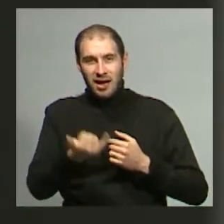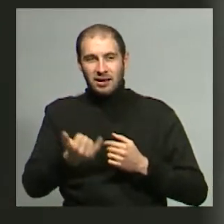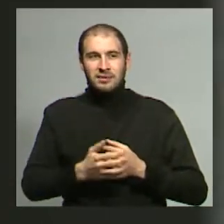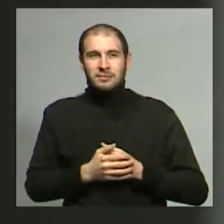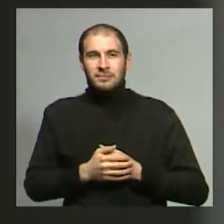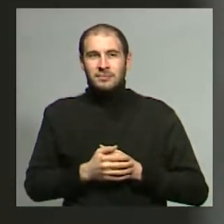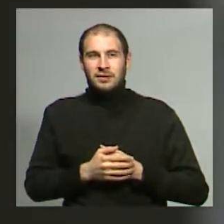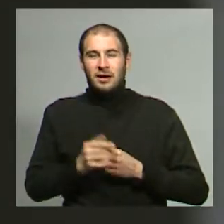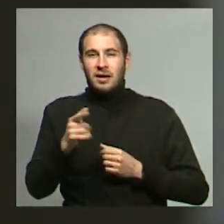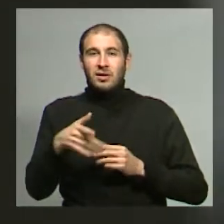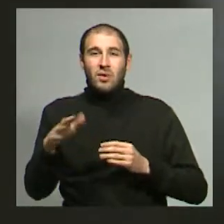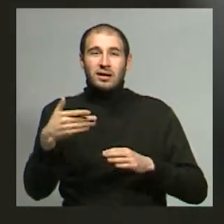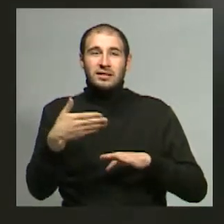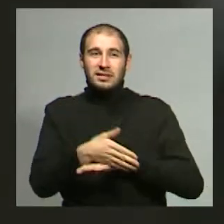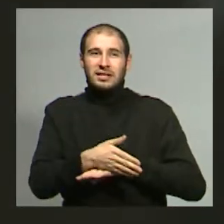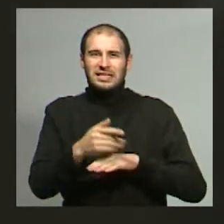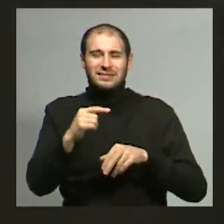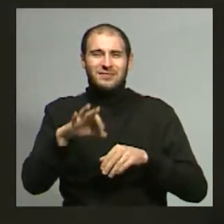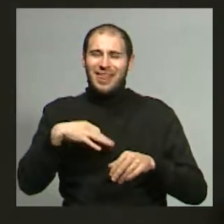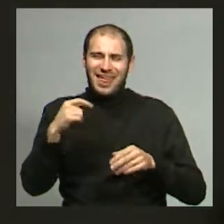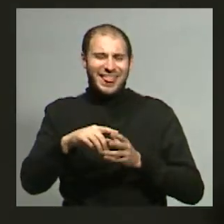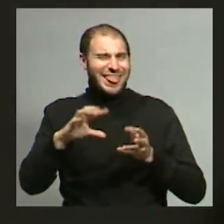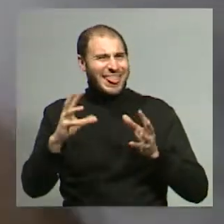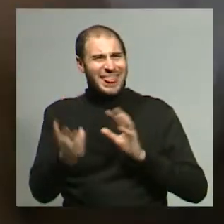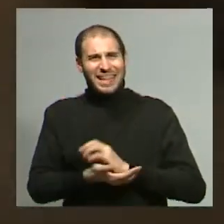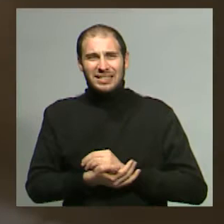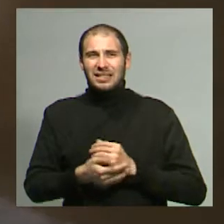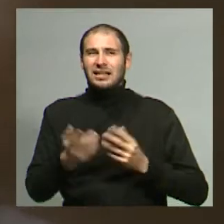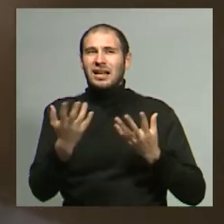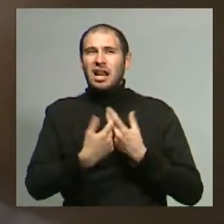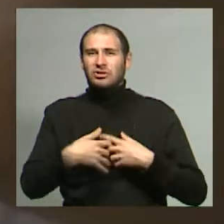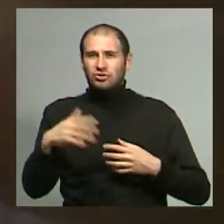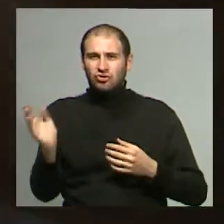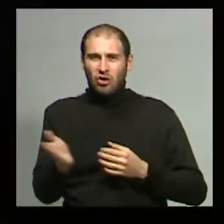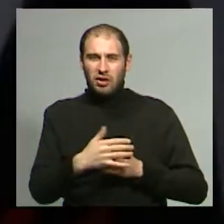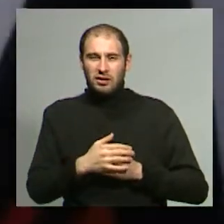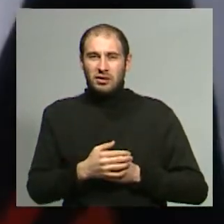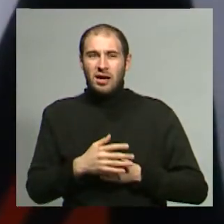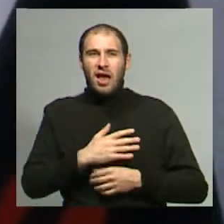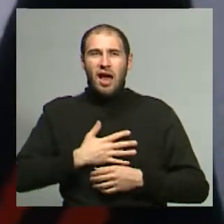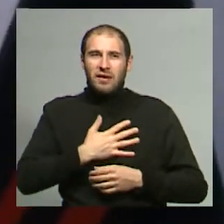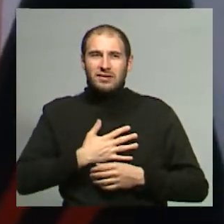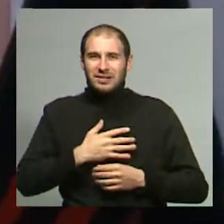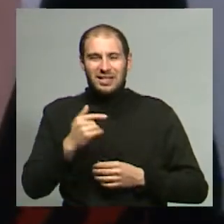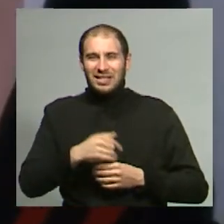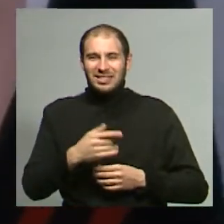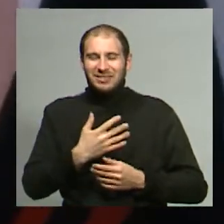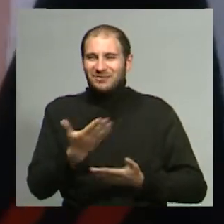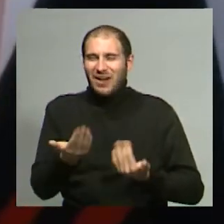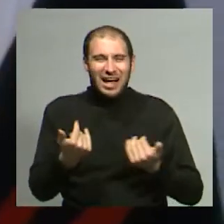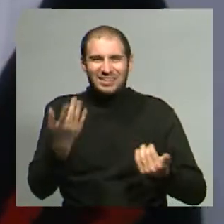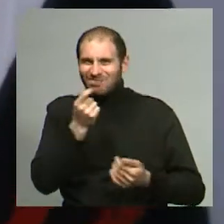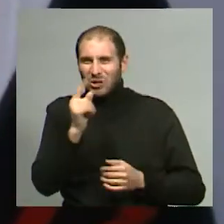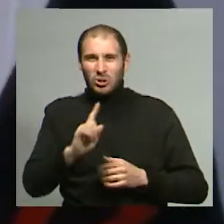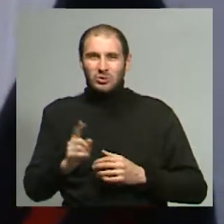bueno, ingresa en una fase crítica de su vida en donde todas las relaciones que tiene afectivas no le llenan, no le gustan.